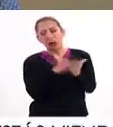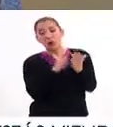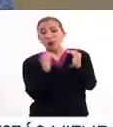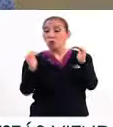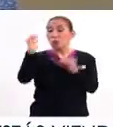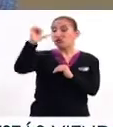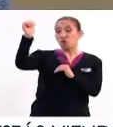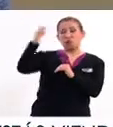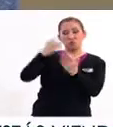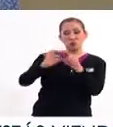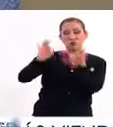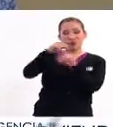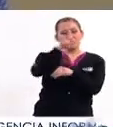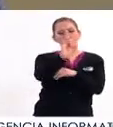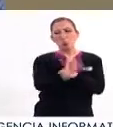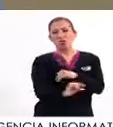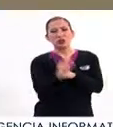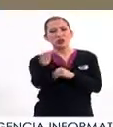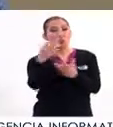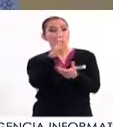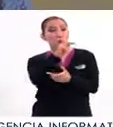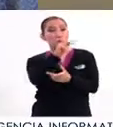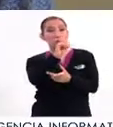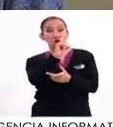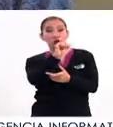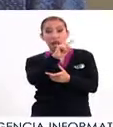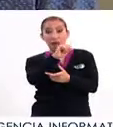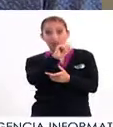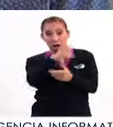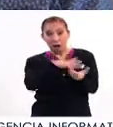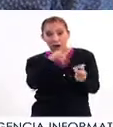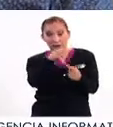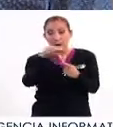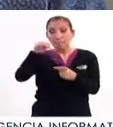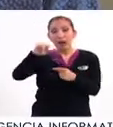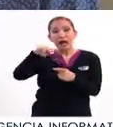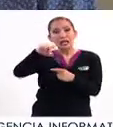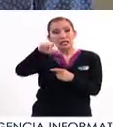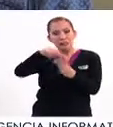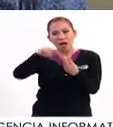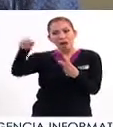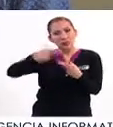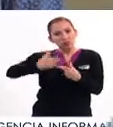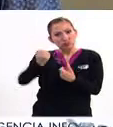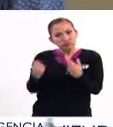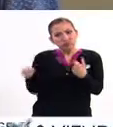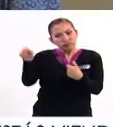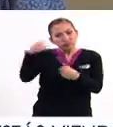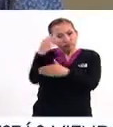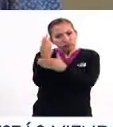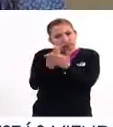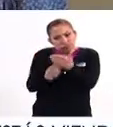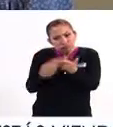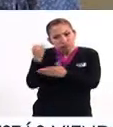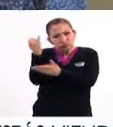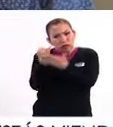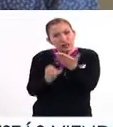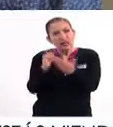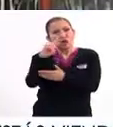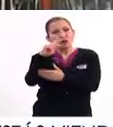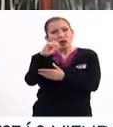los ilustradores encontramos a gente como Posada, por ejemplo, Manilla, y hay otros grandes ilustradores de todos los tiempos,